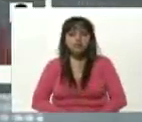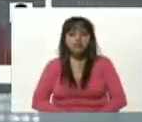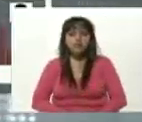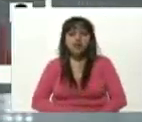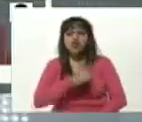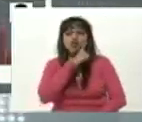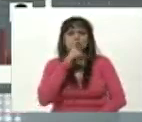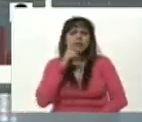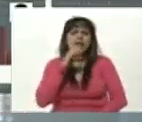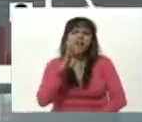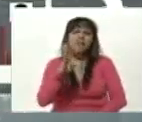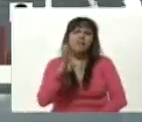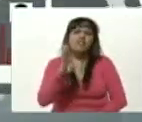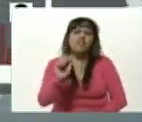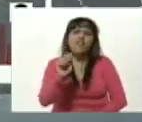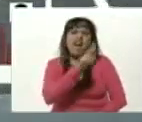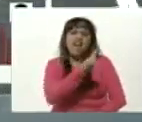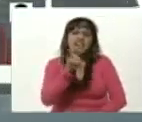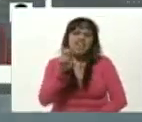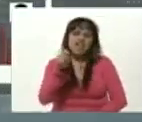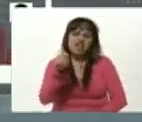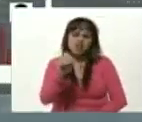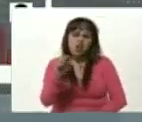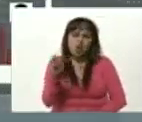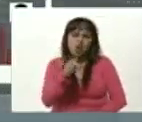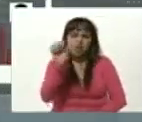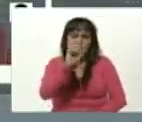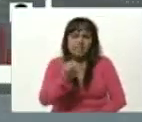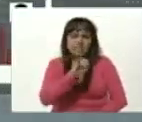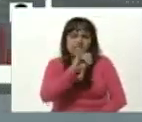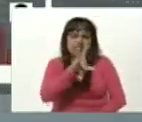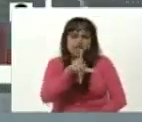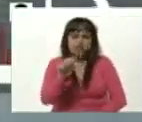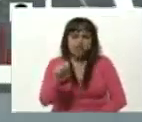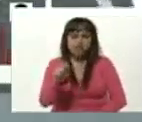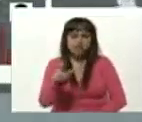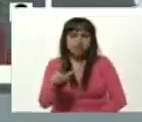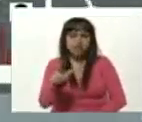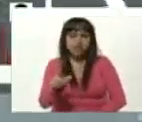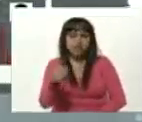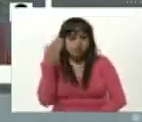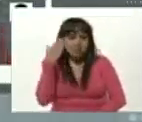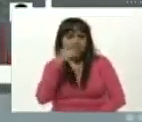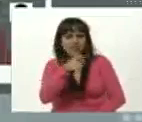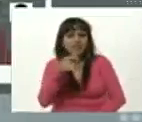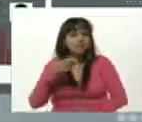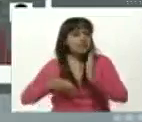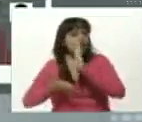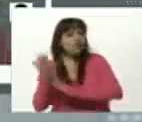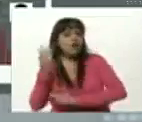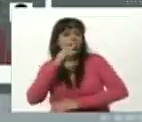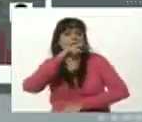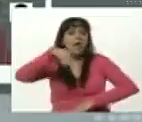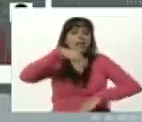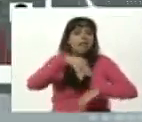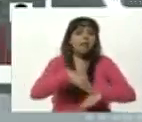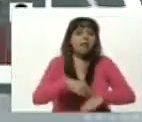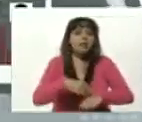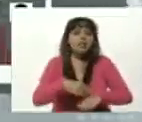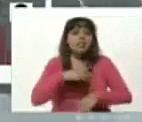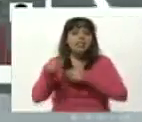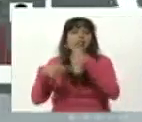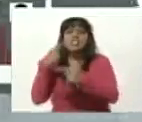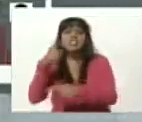Barretosina se llama, en Anzoátegui. Ustedes supieron, se fue a Miami, pues, y desde ya emitió un decreto